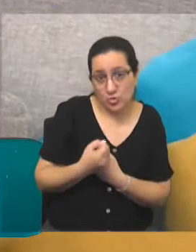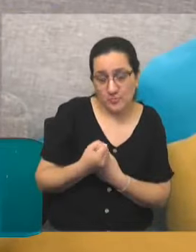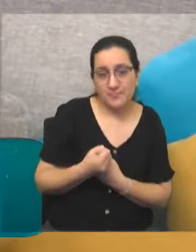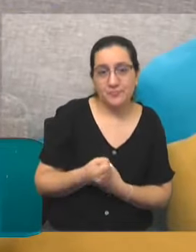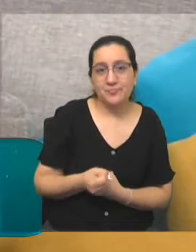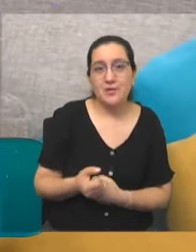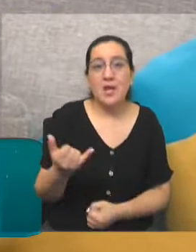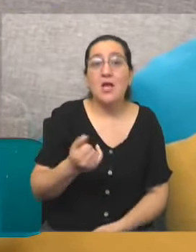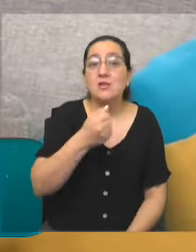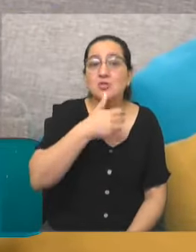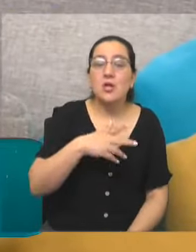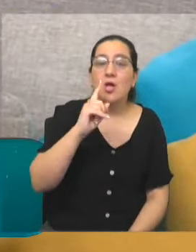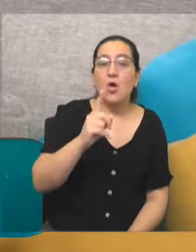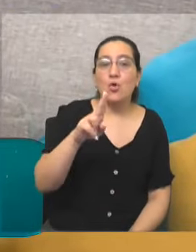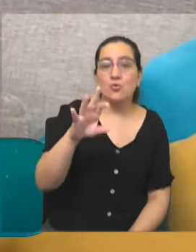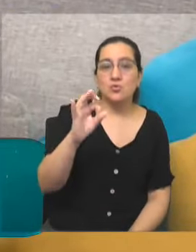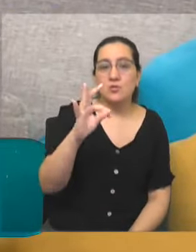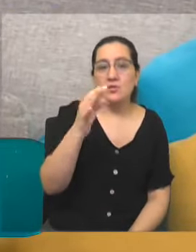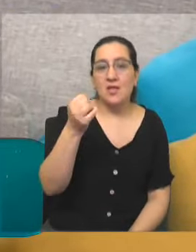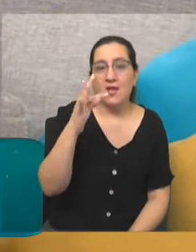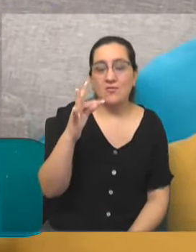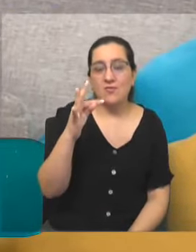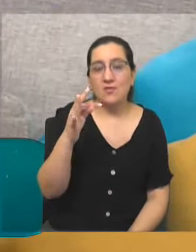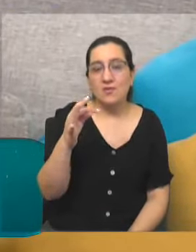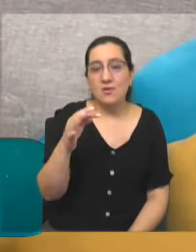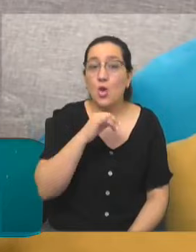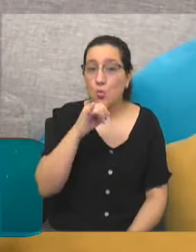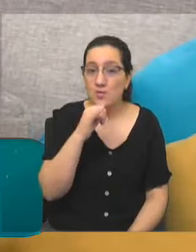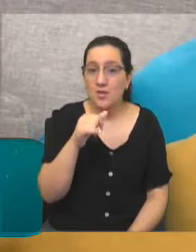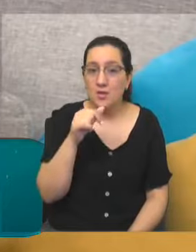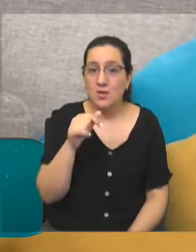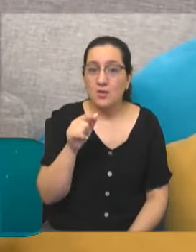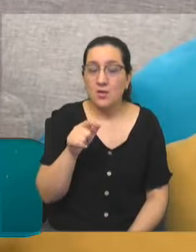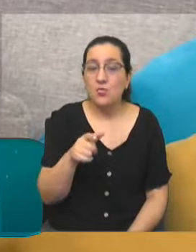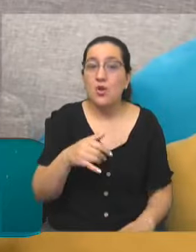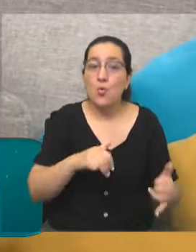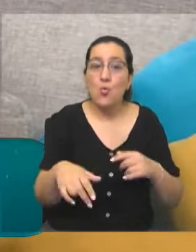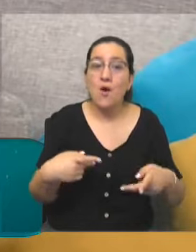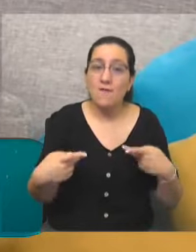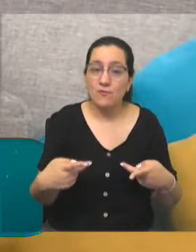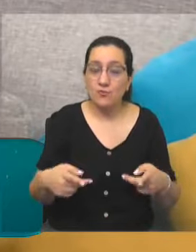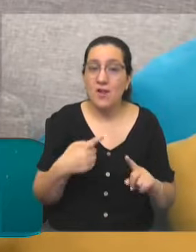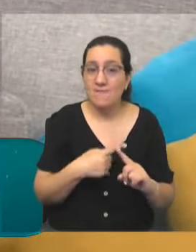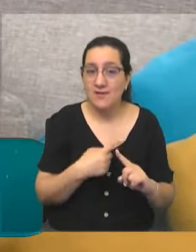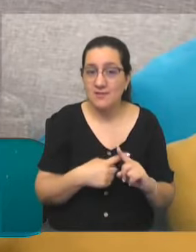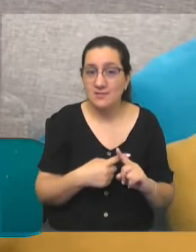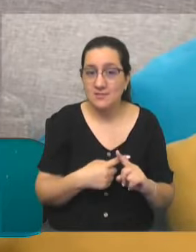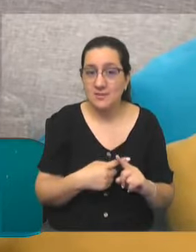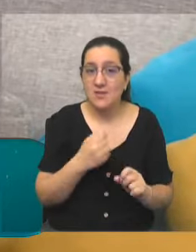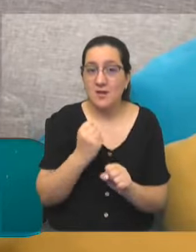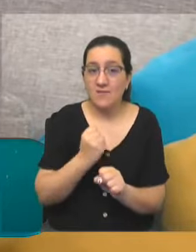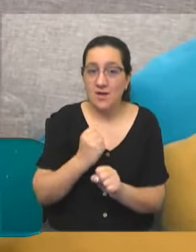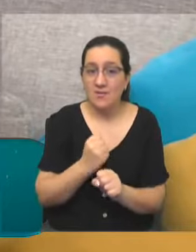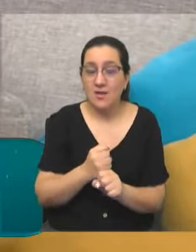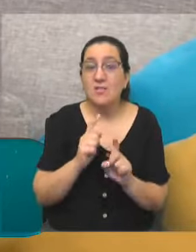Gustav lo cuenta, tiene una historia muy interesante de que mientras él jugaba al fútbol en Fénix y trabajaba,